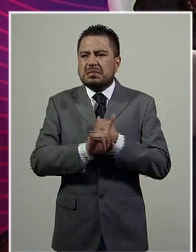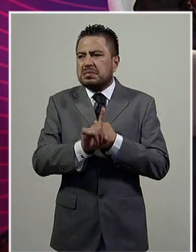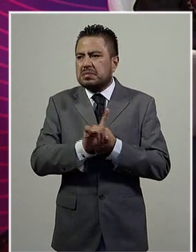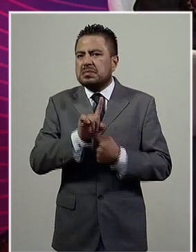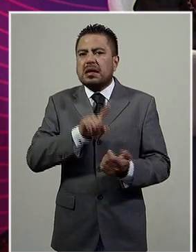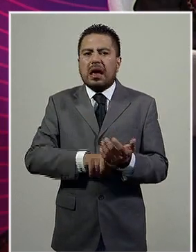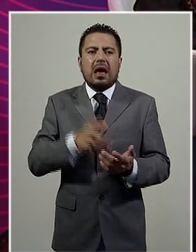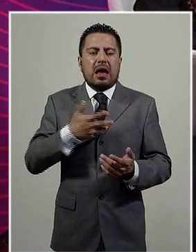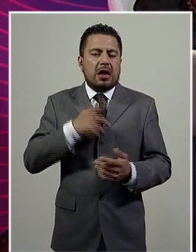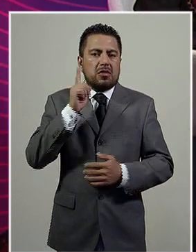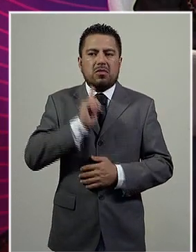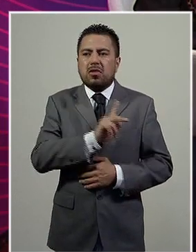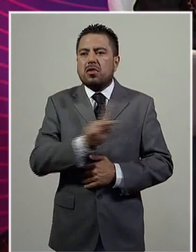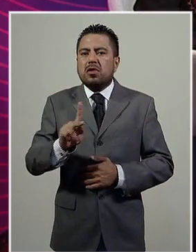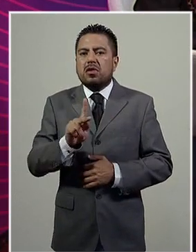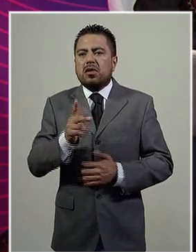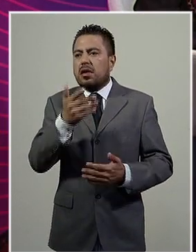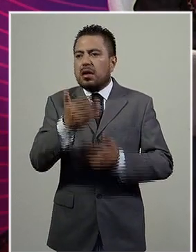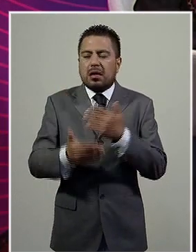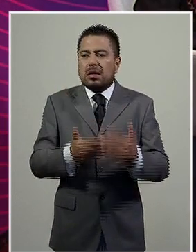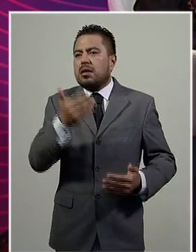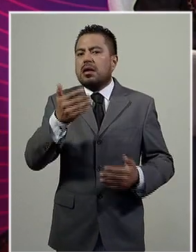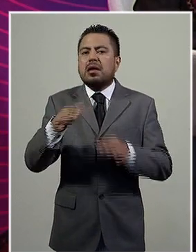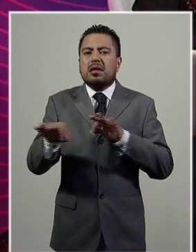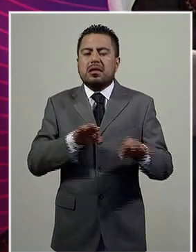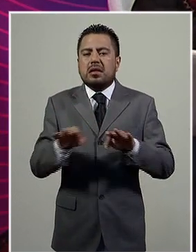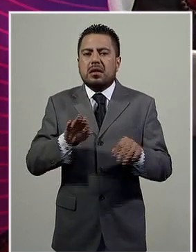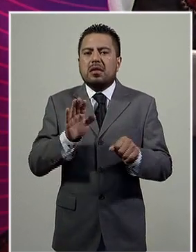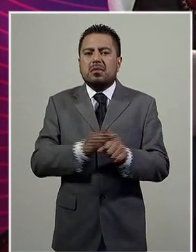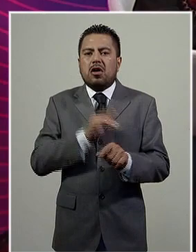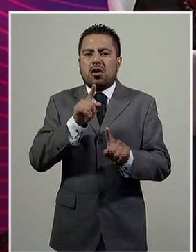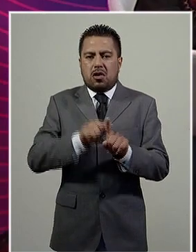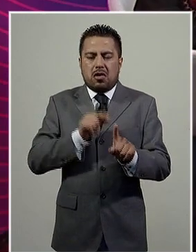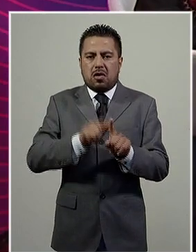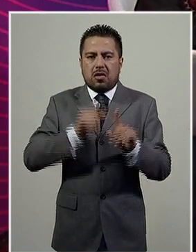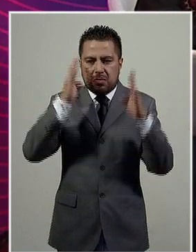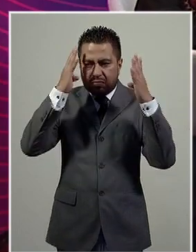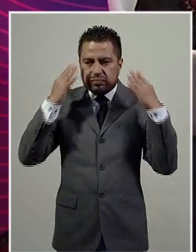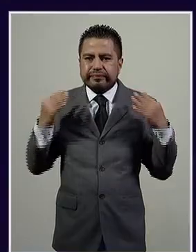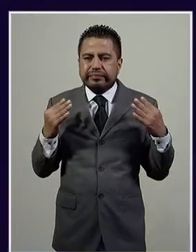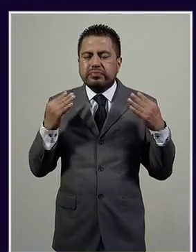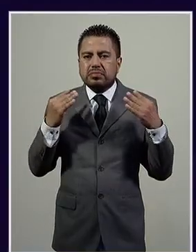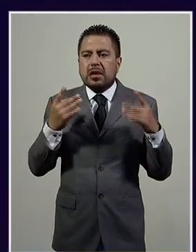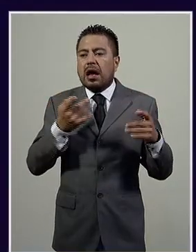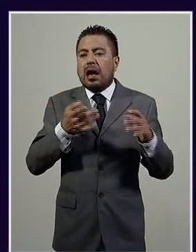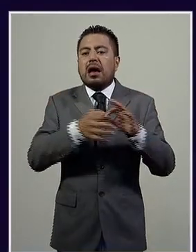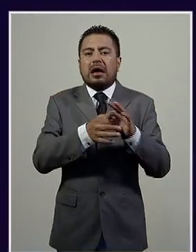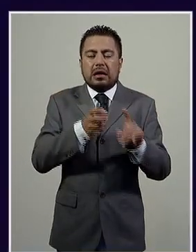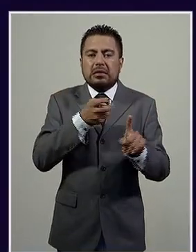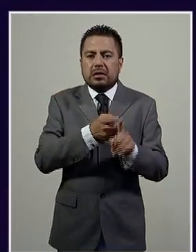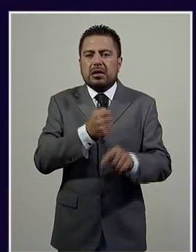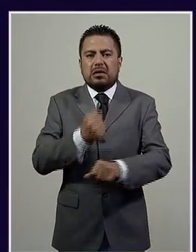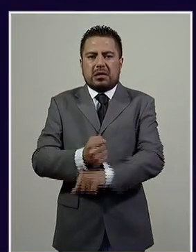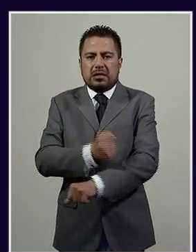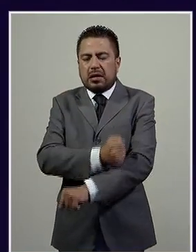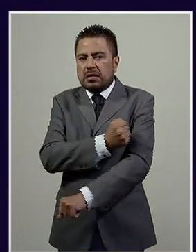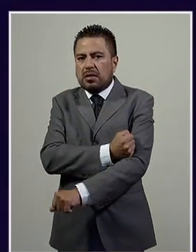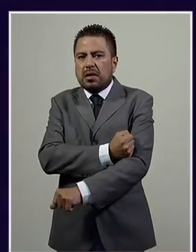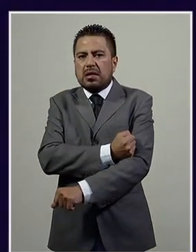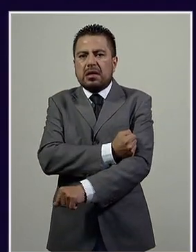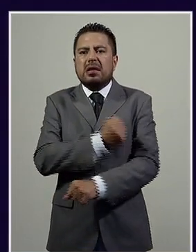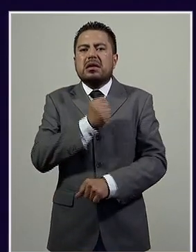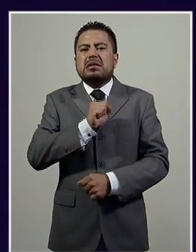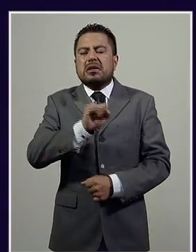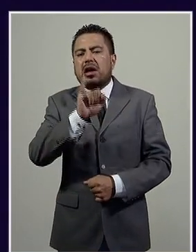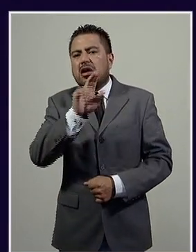tenemos de chicas que han sido despedidas de su trabajo por su color de cabello, y aunado a esto que por los tatuajes, y que